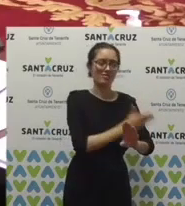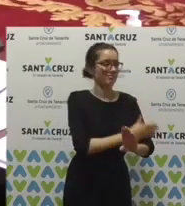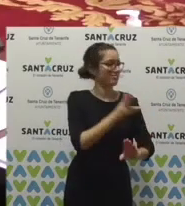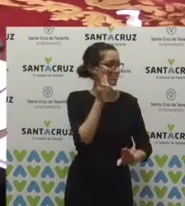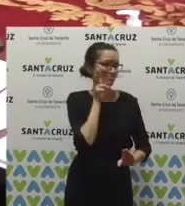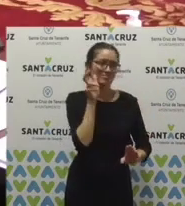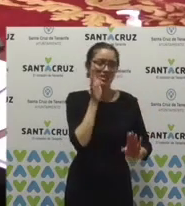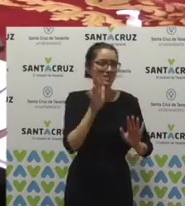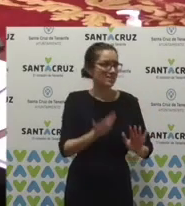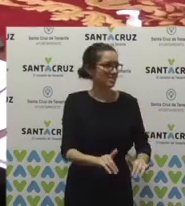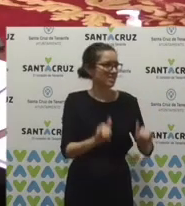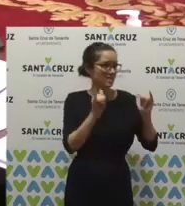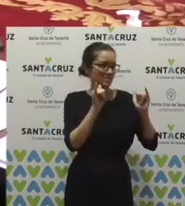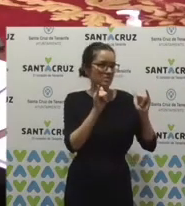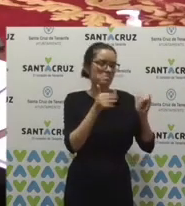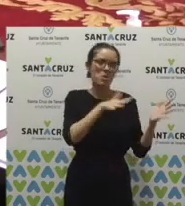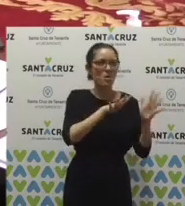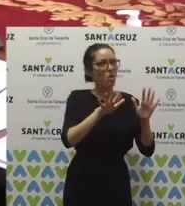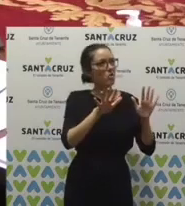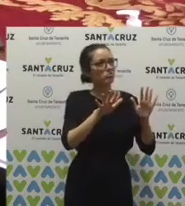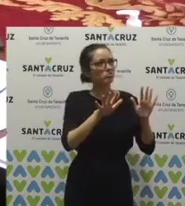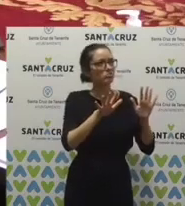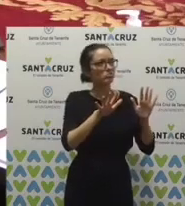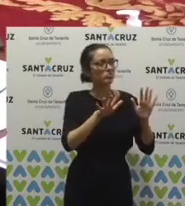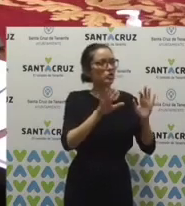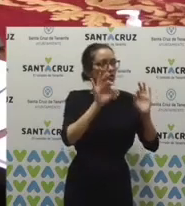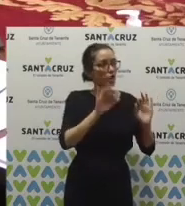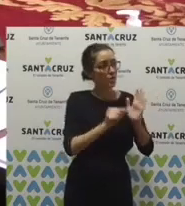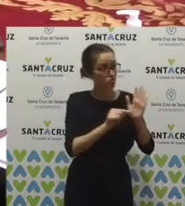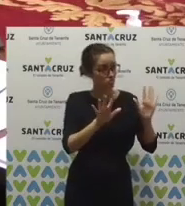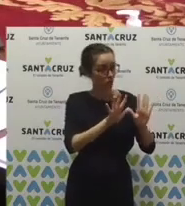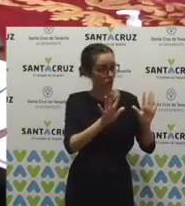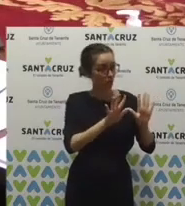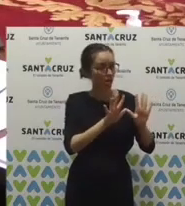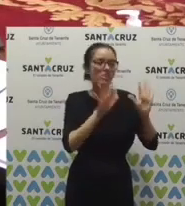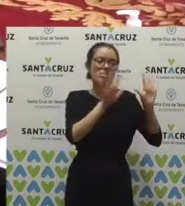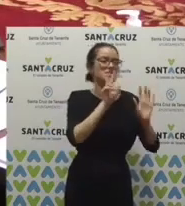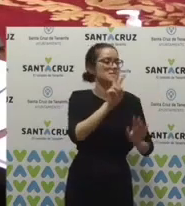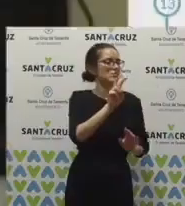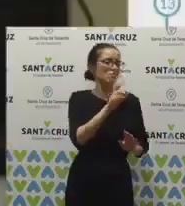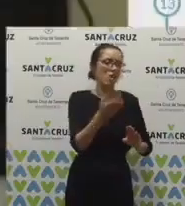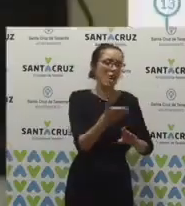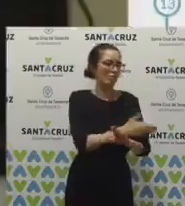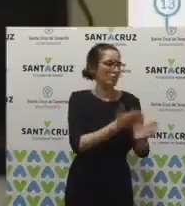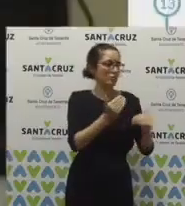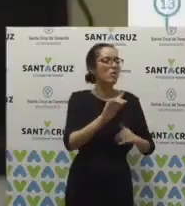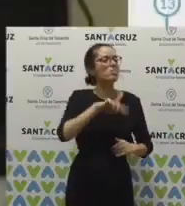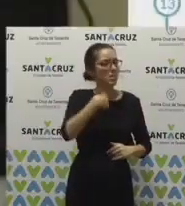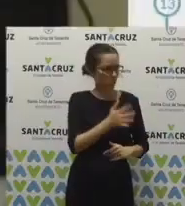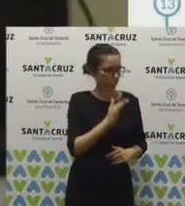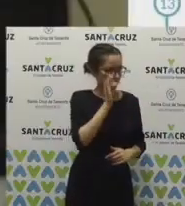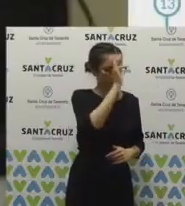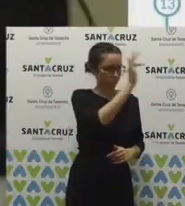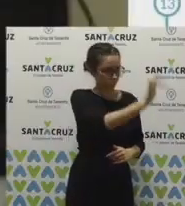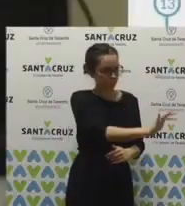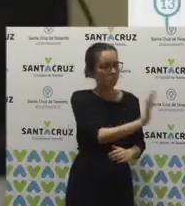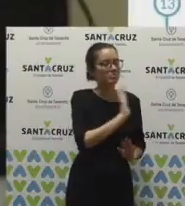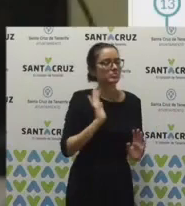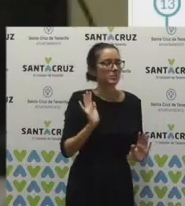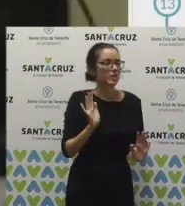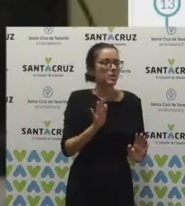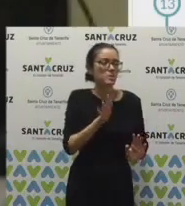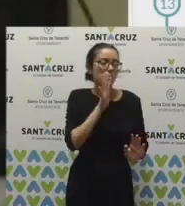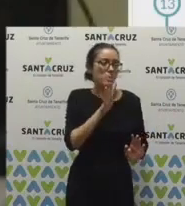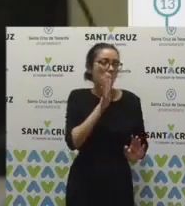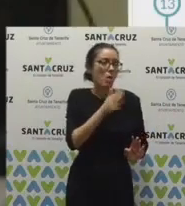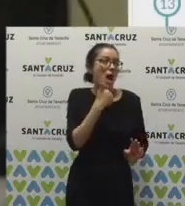unos diez segundos antes de cuando expresa usted el punto número diez luego le daré la palabra por si quiere y